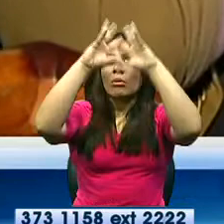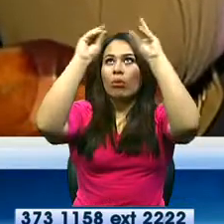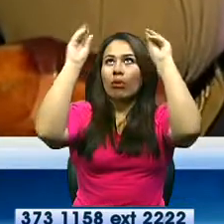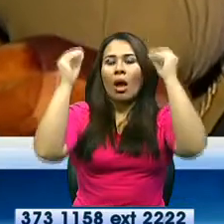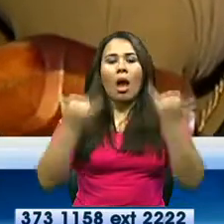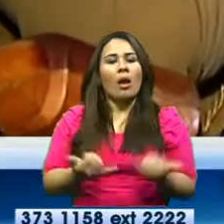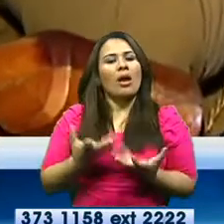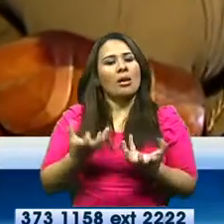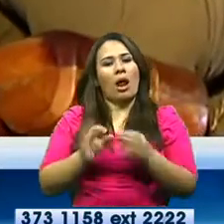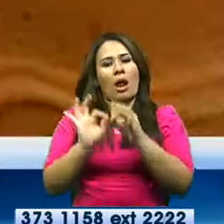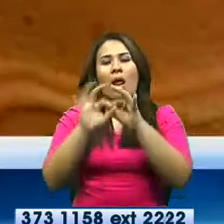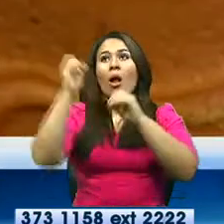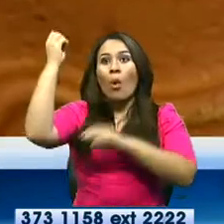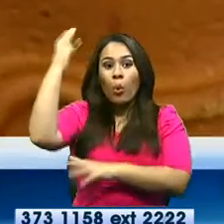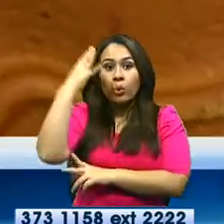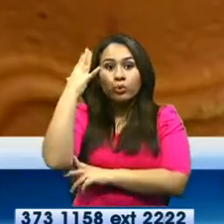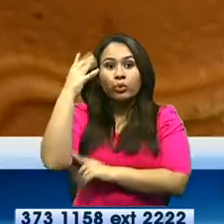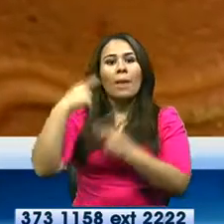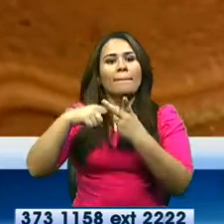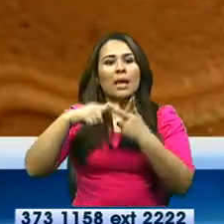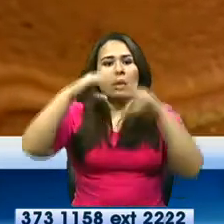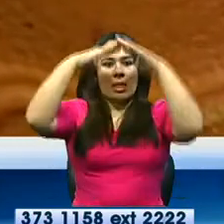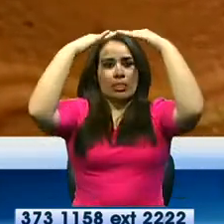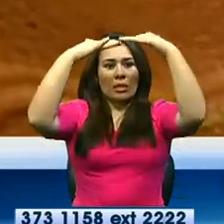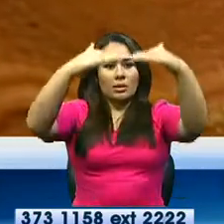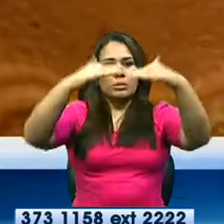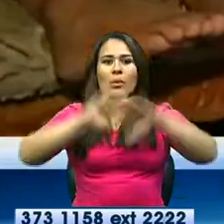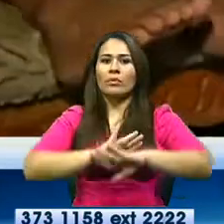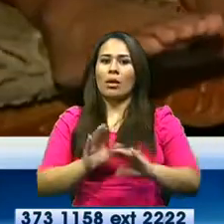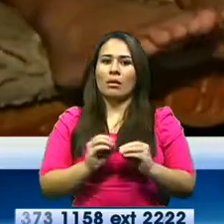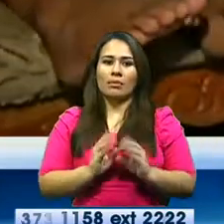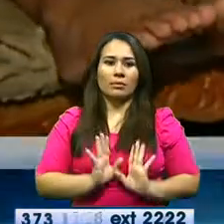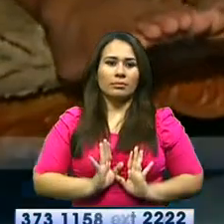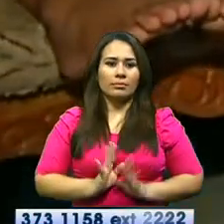el sistema eléctrico y el techo de la vivienda, informó Charlie Pisa.